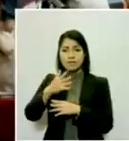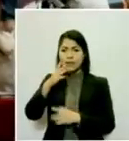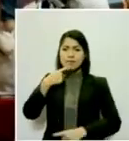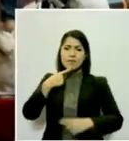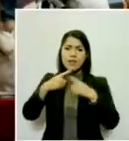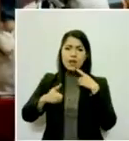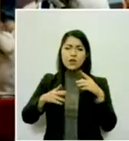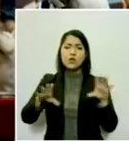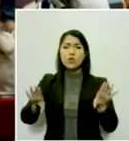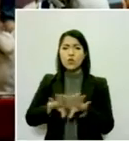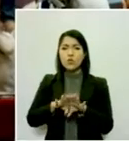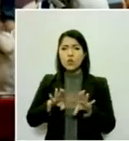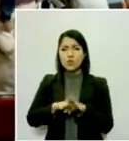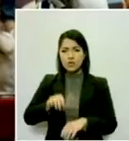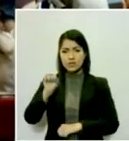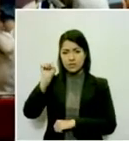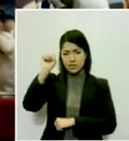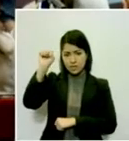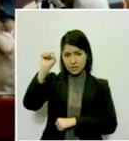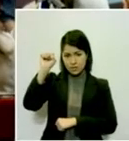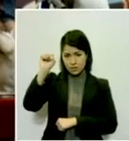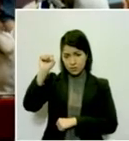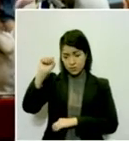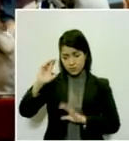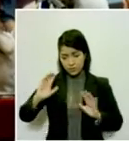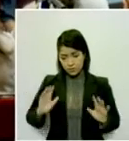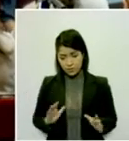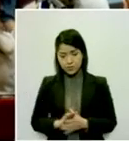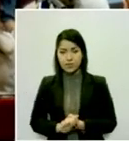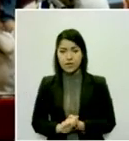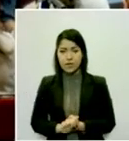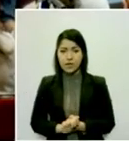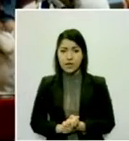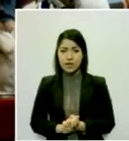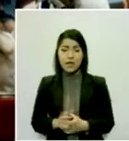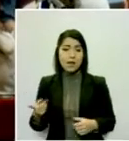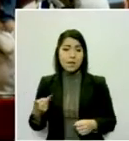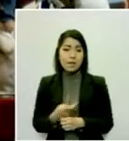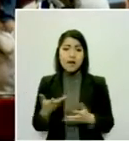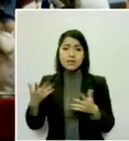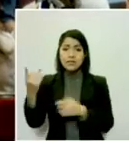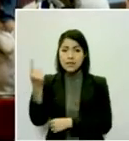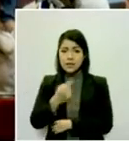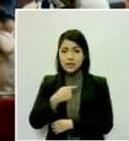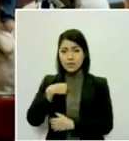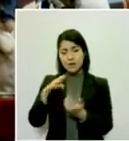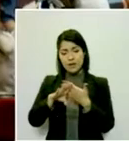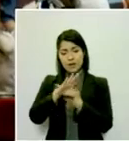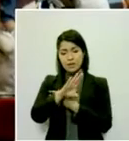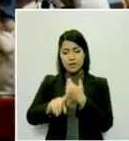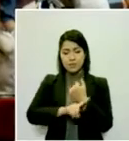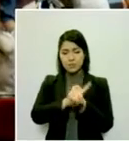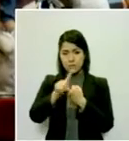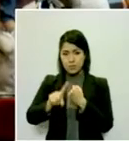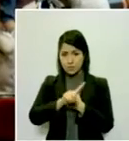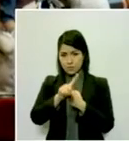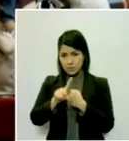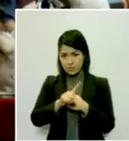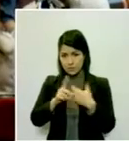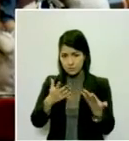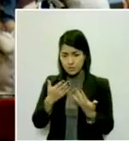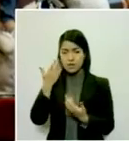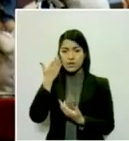sindicato inconforme, si es que lo hay? ¿Y qué harán para que no afecten ellos el ciclo escolar y la respuesta que hay a